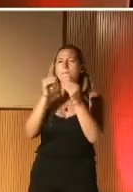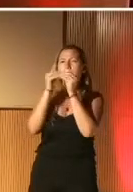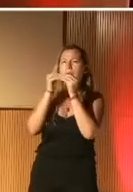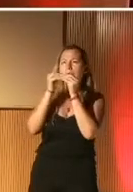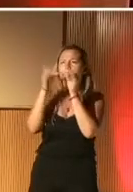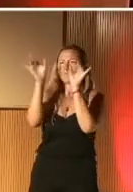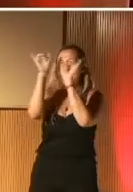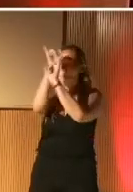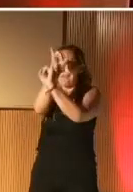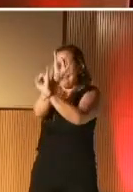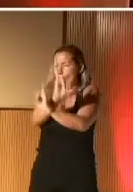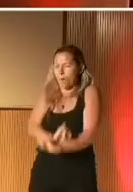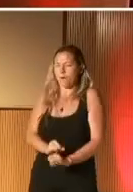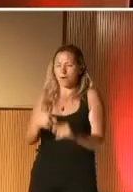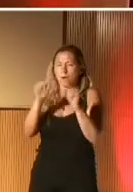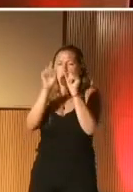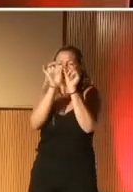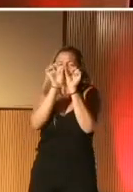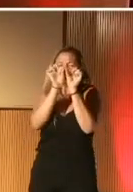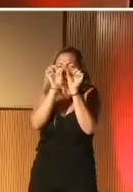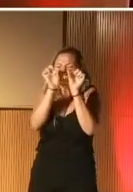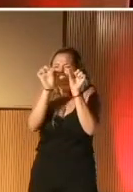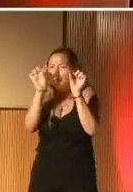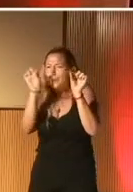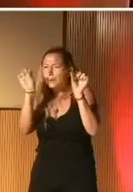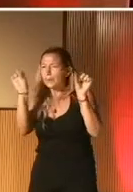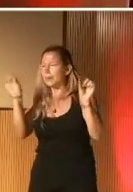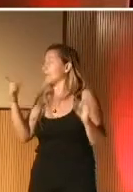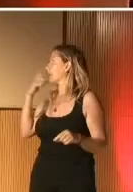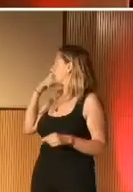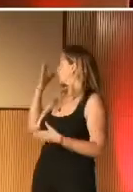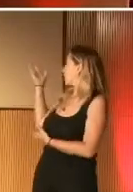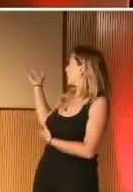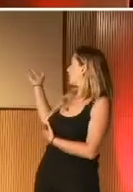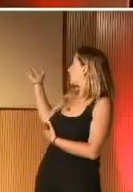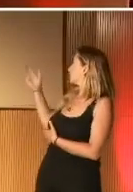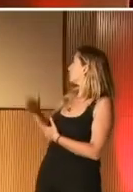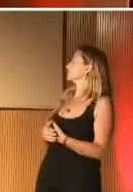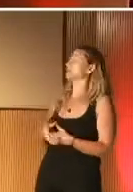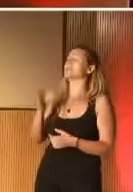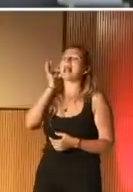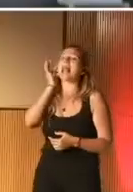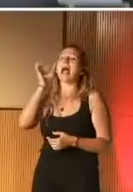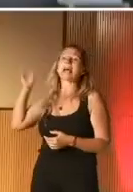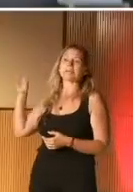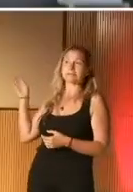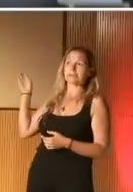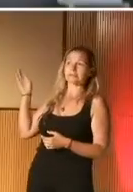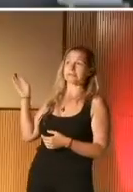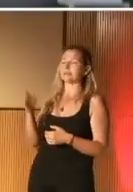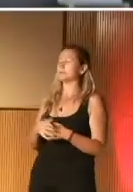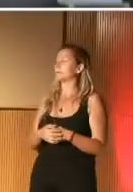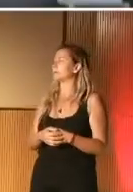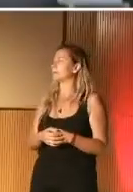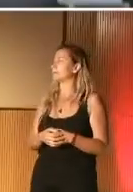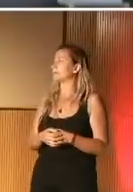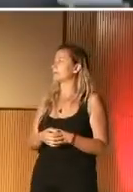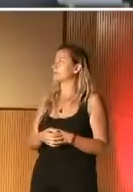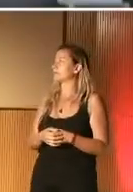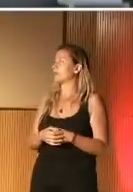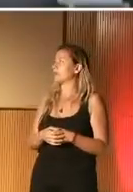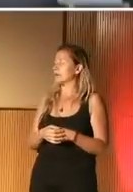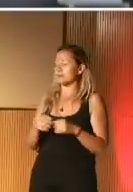unas láminas de aproximadamente 8 centímetros cuadradas, ahí la tenéis, esta chica es Brittany, un poco ya mayor, y es suficientemente fino, suele